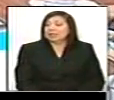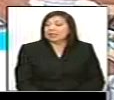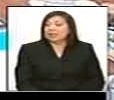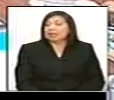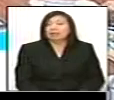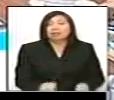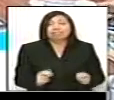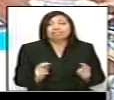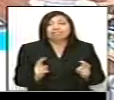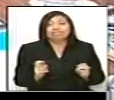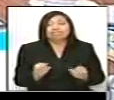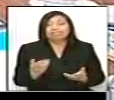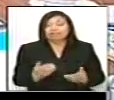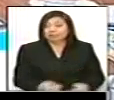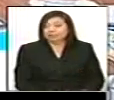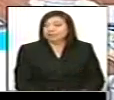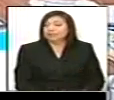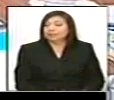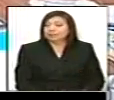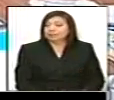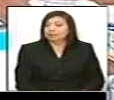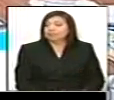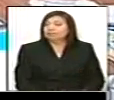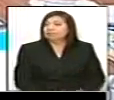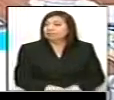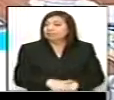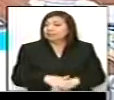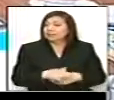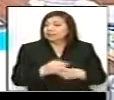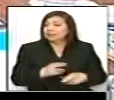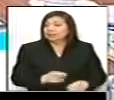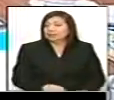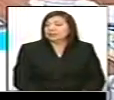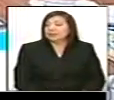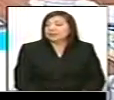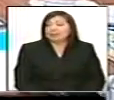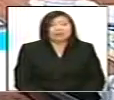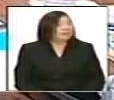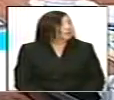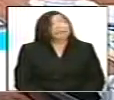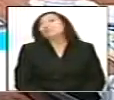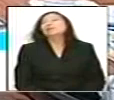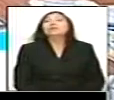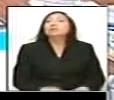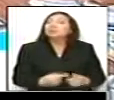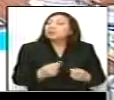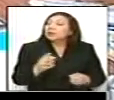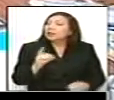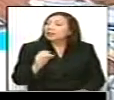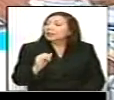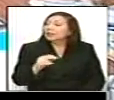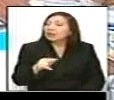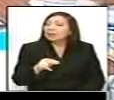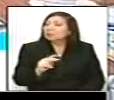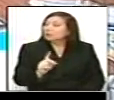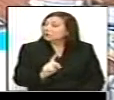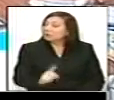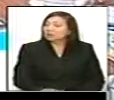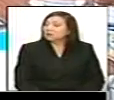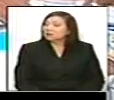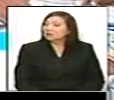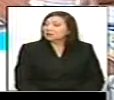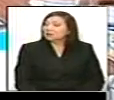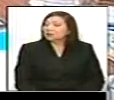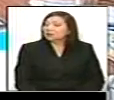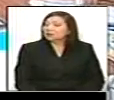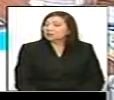al tema de la administración pública, ¿no? Pero como le digo, no es un tema netamente INGEMET, ¿no? O sea, no, nosotros somos